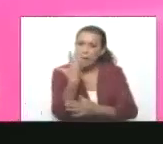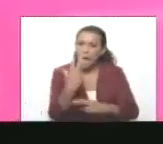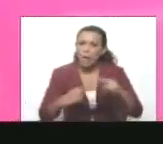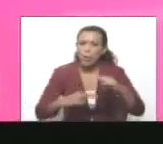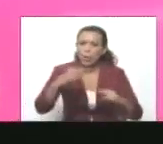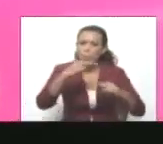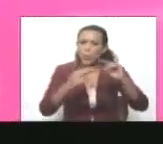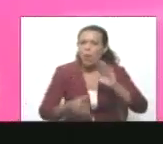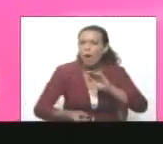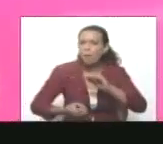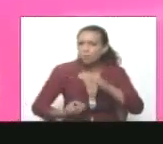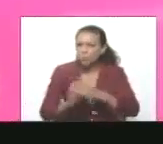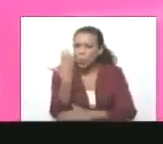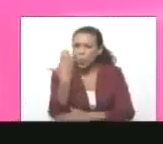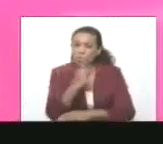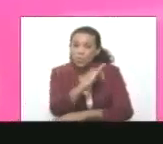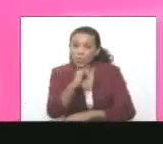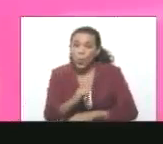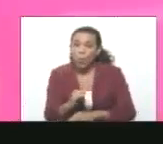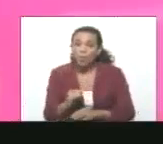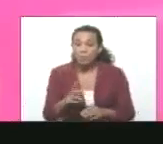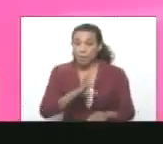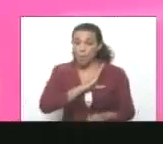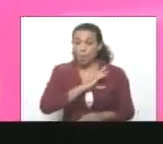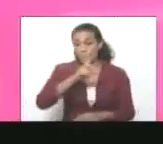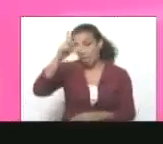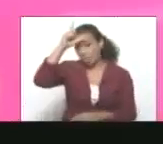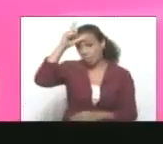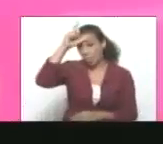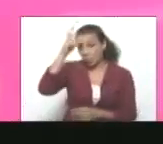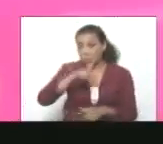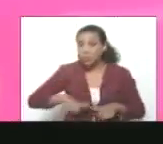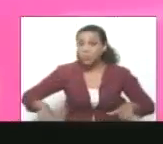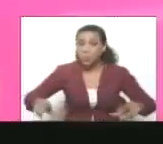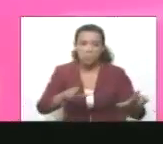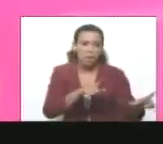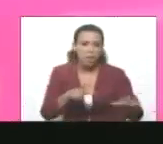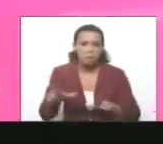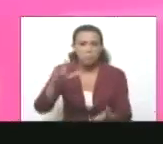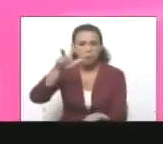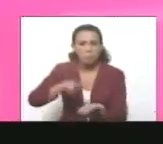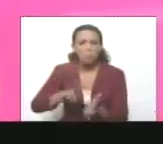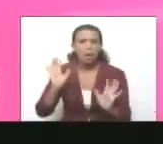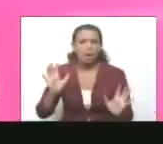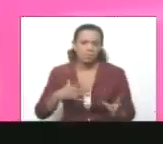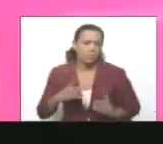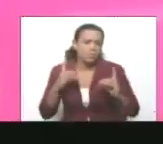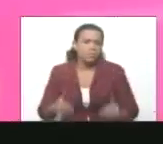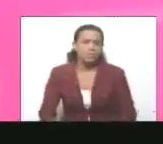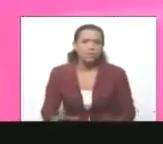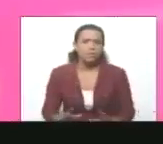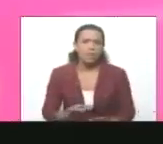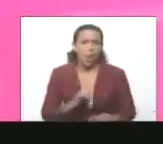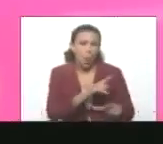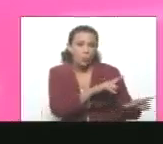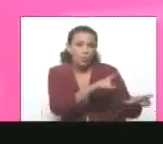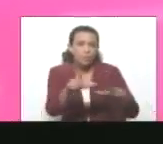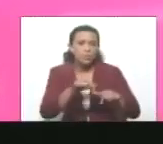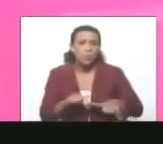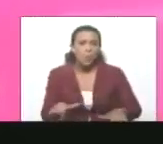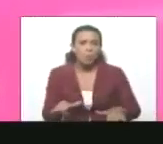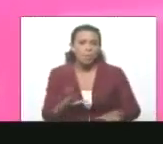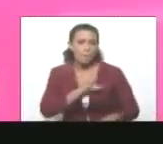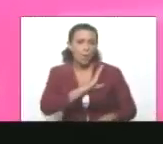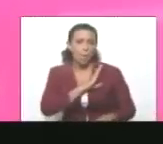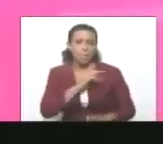Isla de la Tortuga una zona turca. Listo, ya, decidido. Vamos a construir una zona